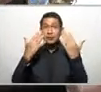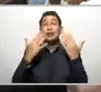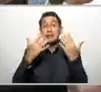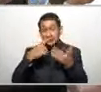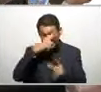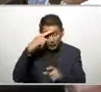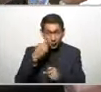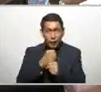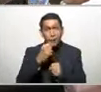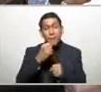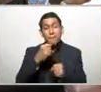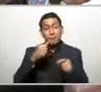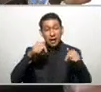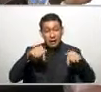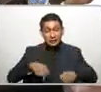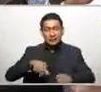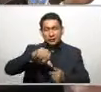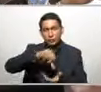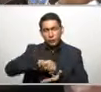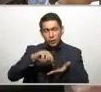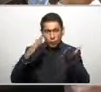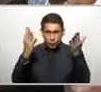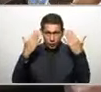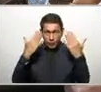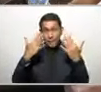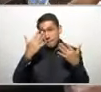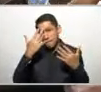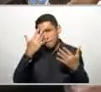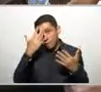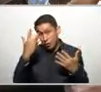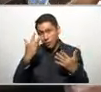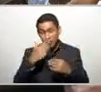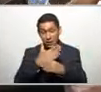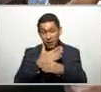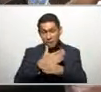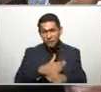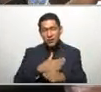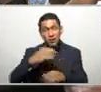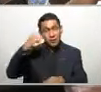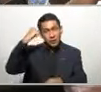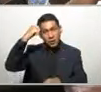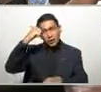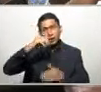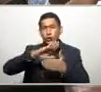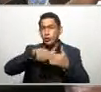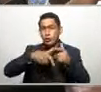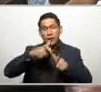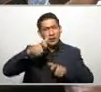población guayaquileña, en cuidar y hacer efectivo el cumplimiento de los derechos de todos los ciudadanos de nuestra querida ciudad.